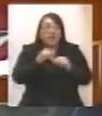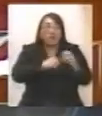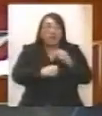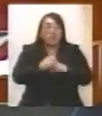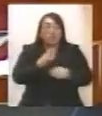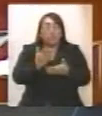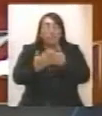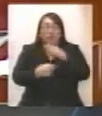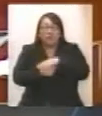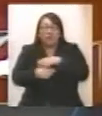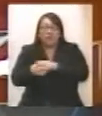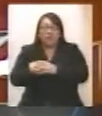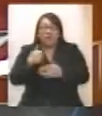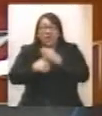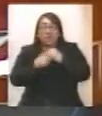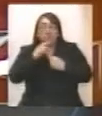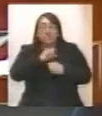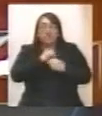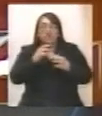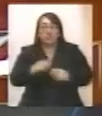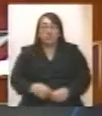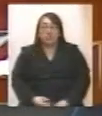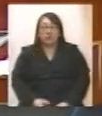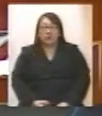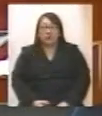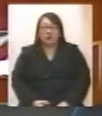organizadas de corrupción en las instituciones públicas.